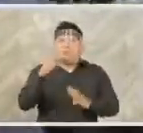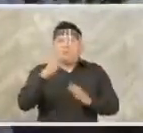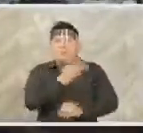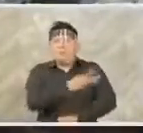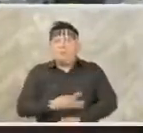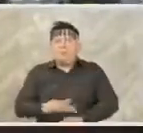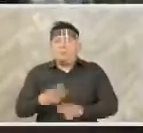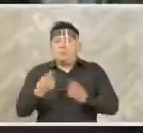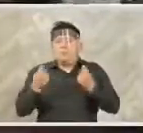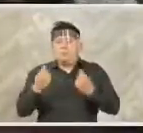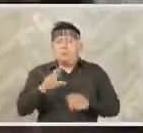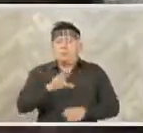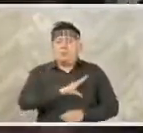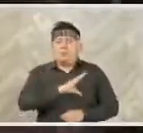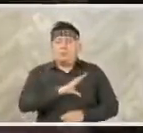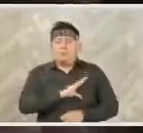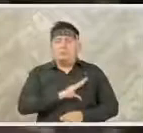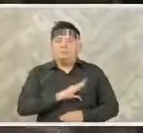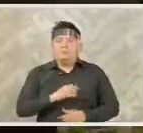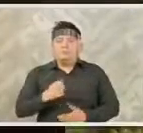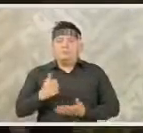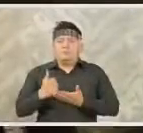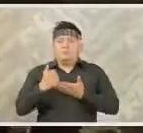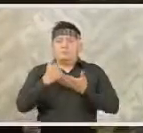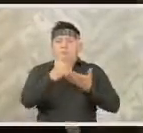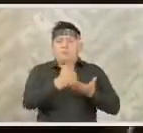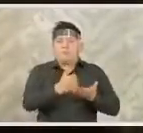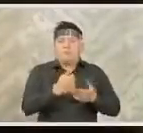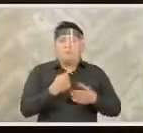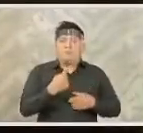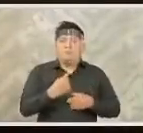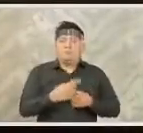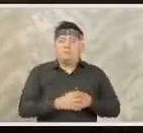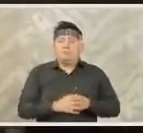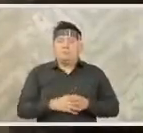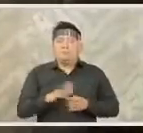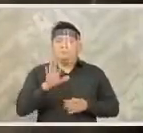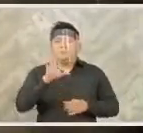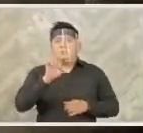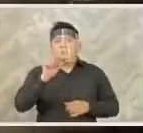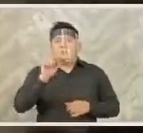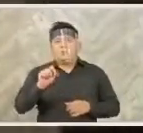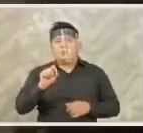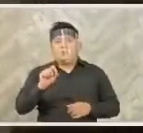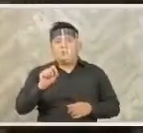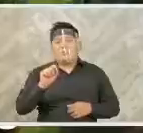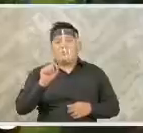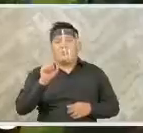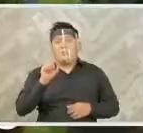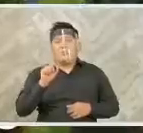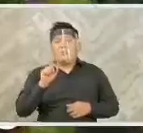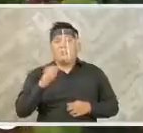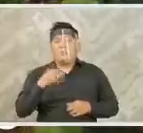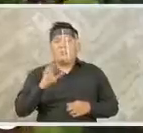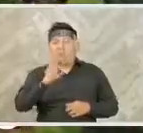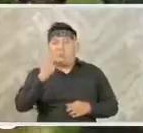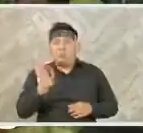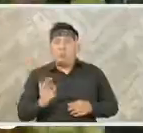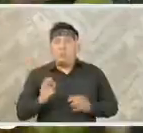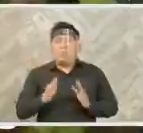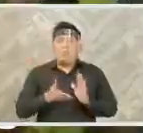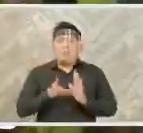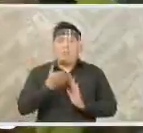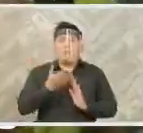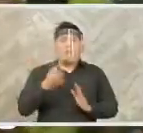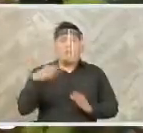Cúcuta pone un componente muy importante que es 5 puntos de la tasa. La tasa normal hoy en el